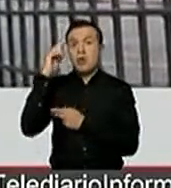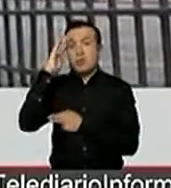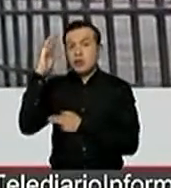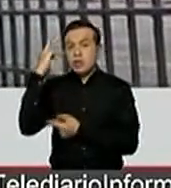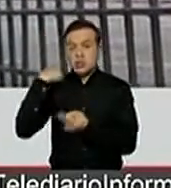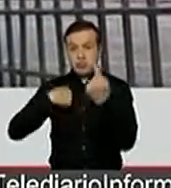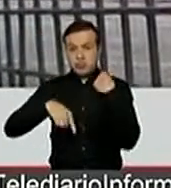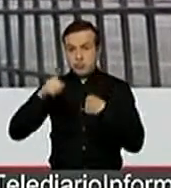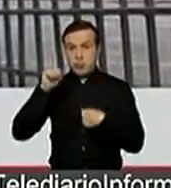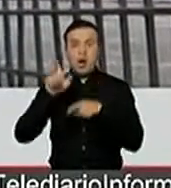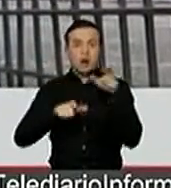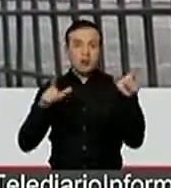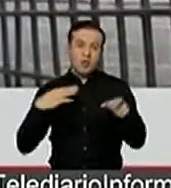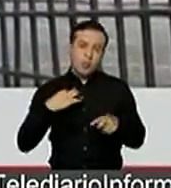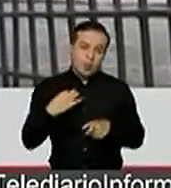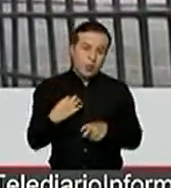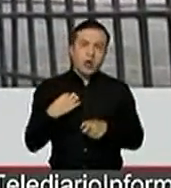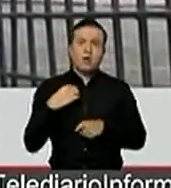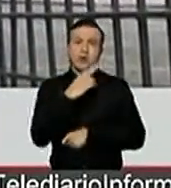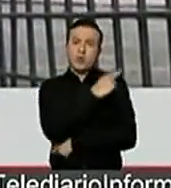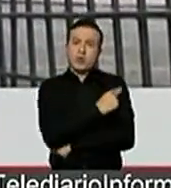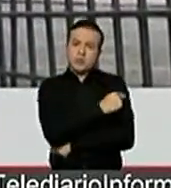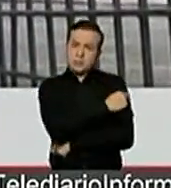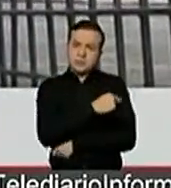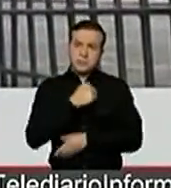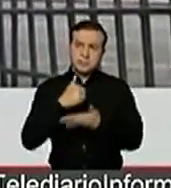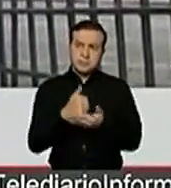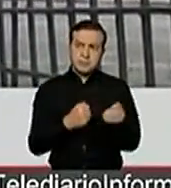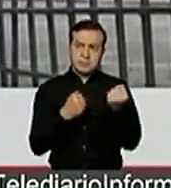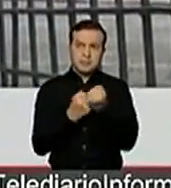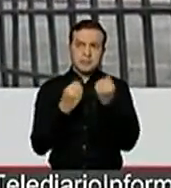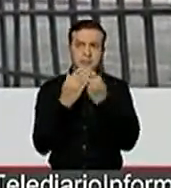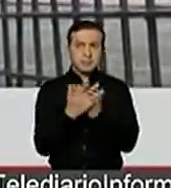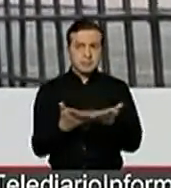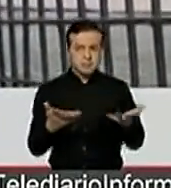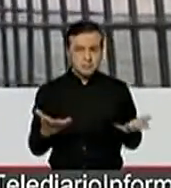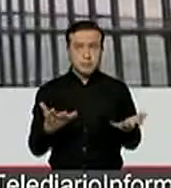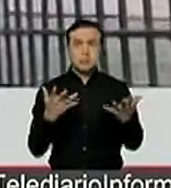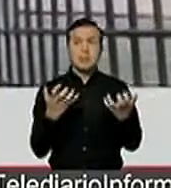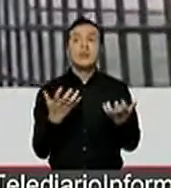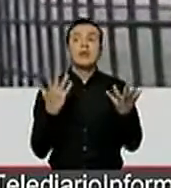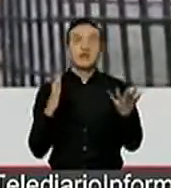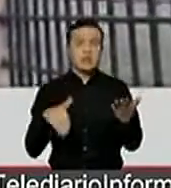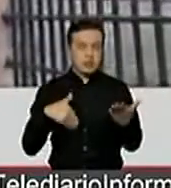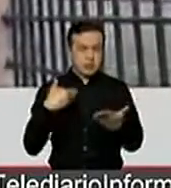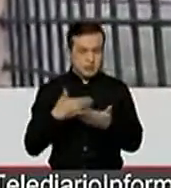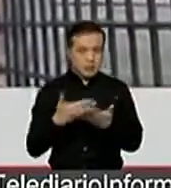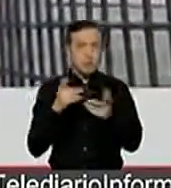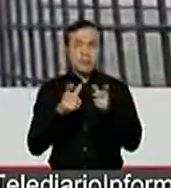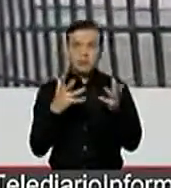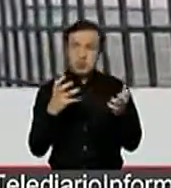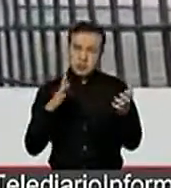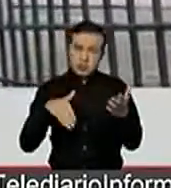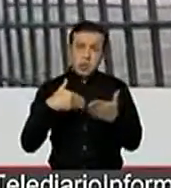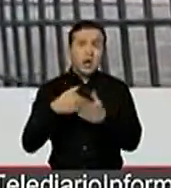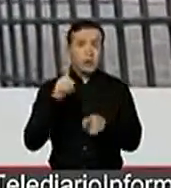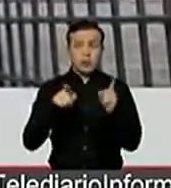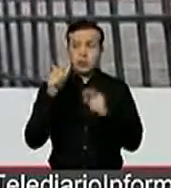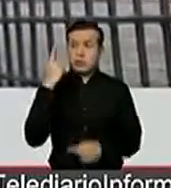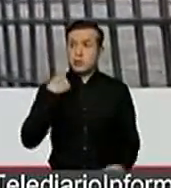que se encuentran asistiendo a los heridos en este punto. Están tratando de asistir a esas personas que han resultado